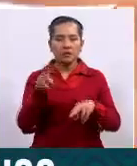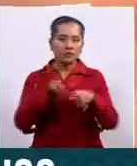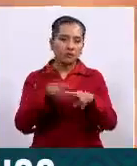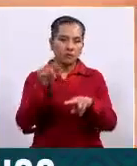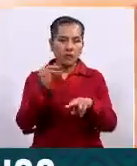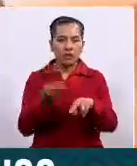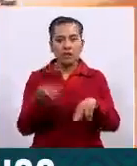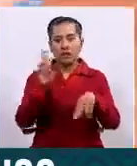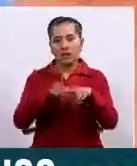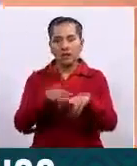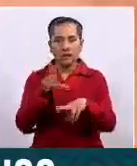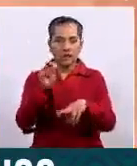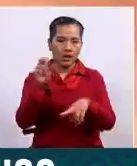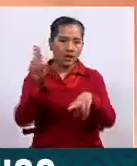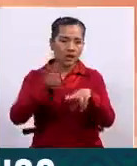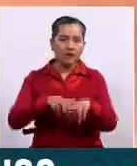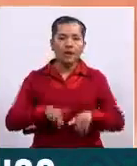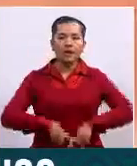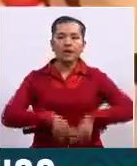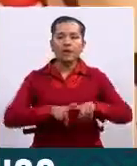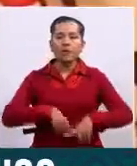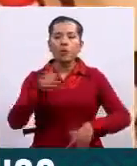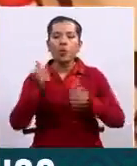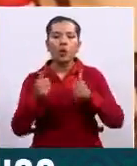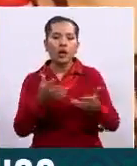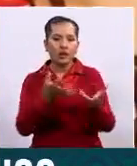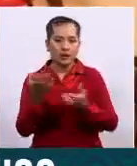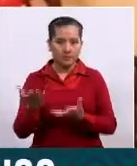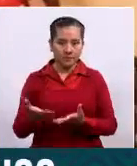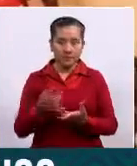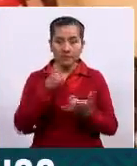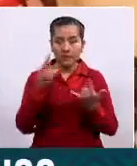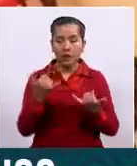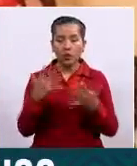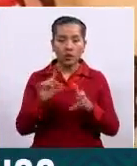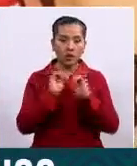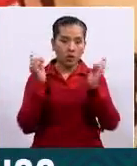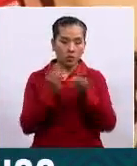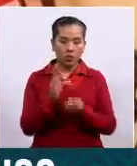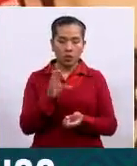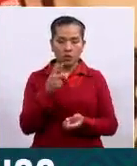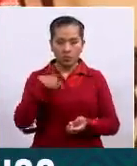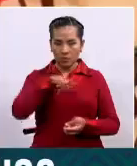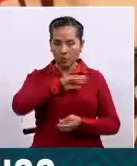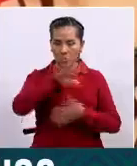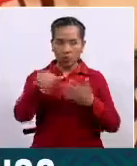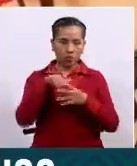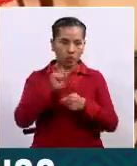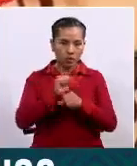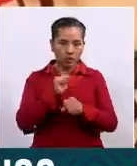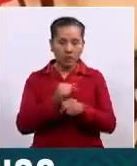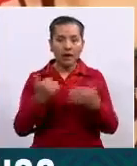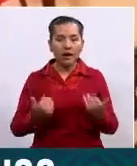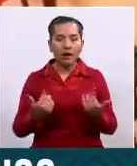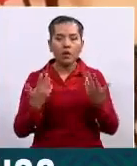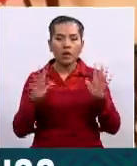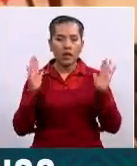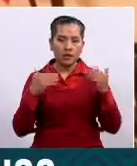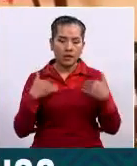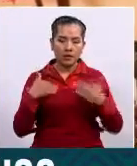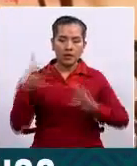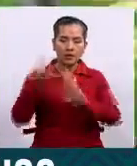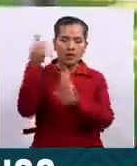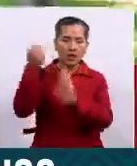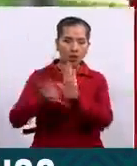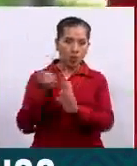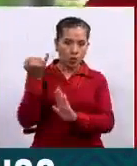30, dependiendo del pedido que nos hagan. El colectivo de mujeres Apoyateco de Moa, actualmente tenemos nuestra personería